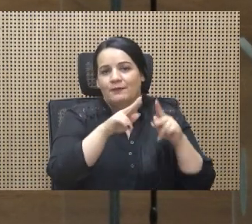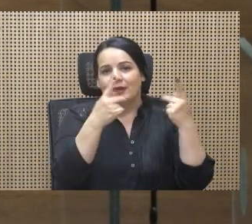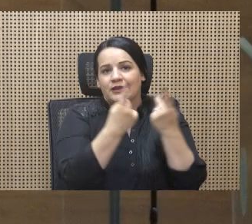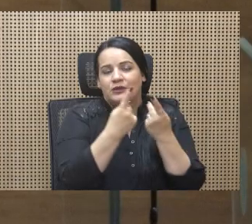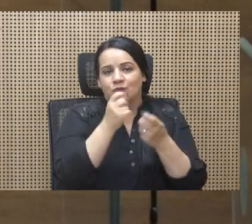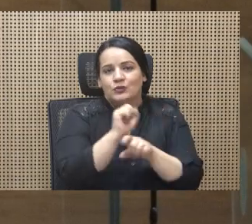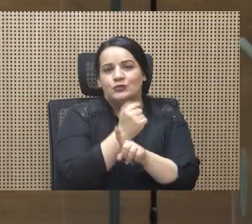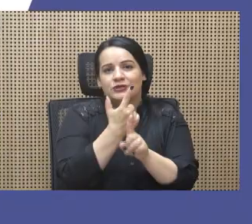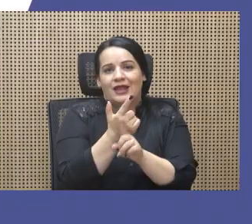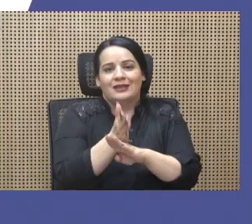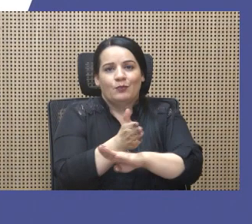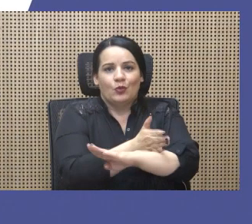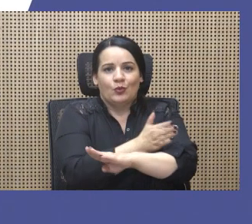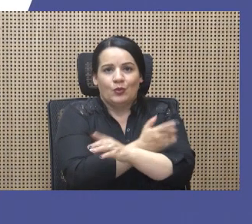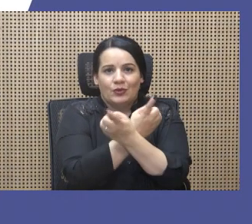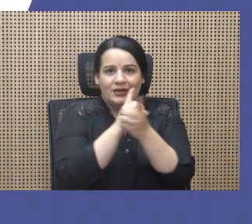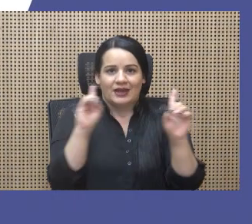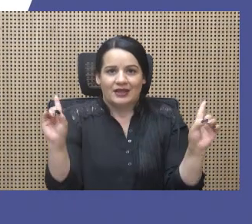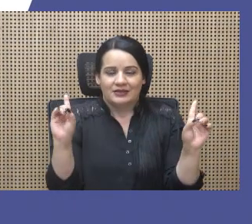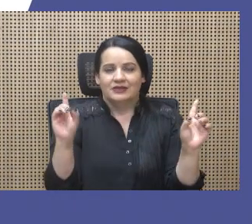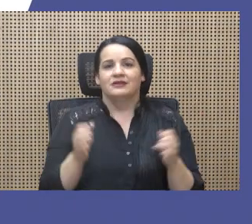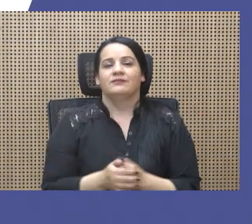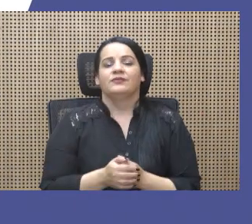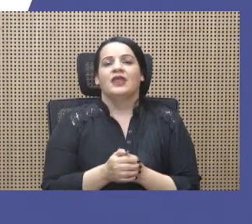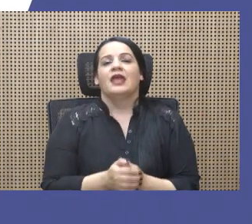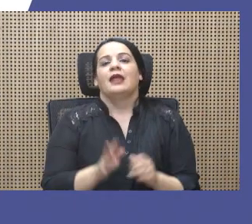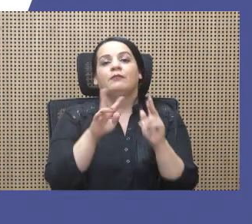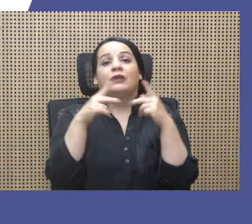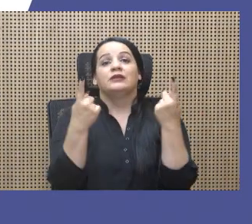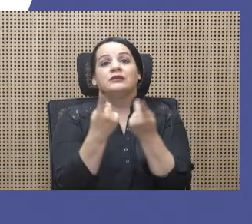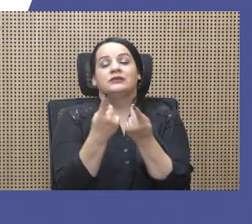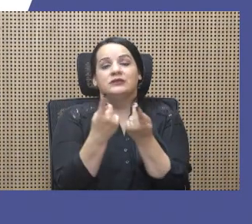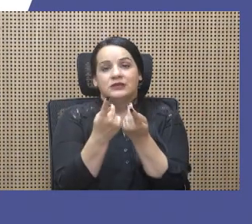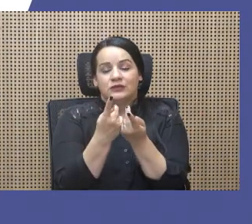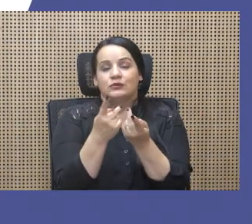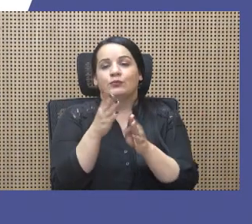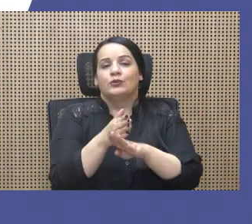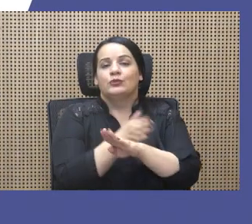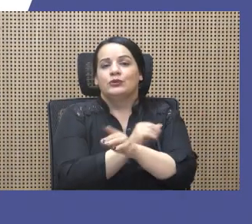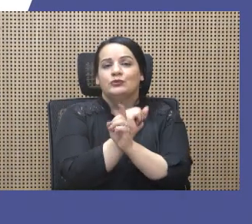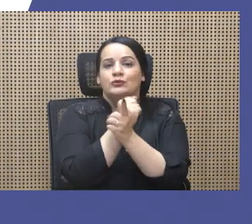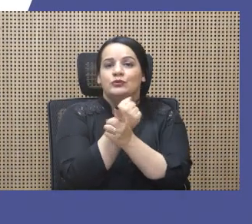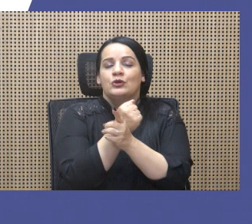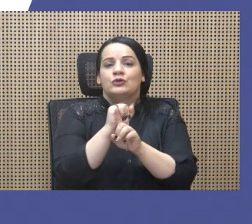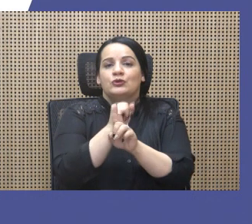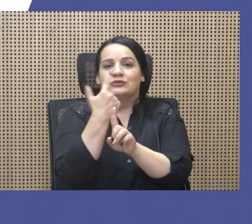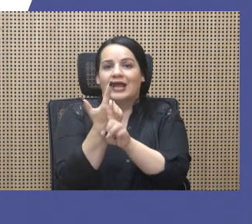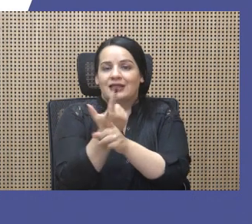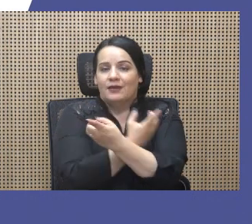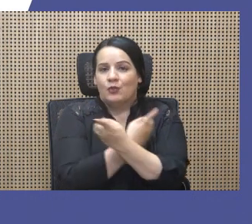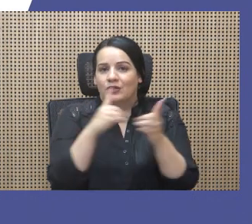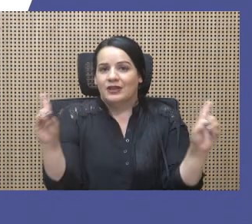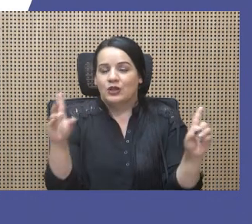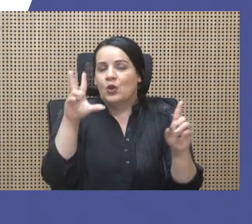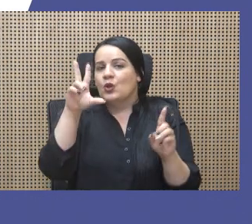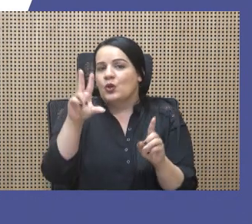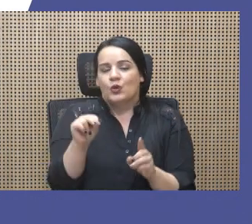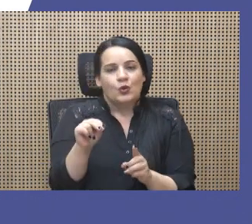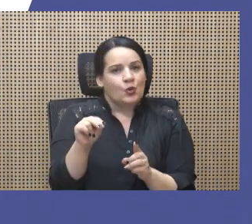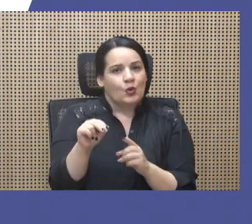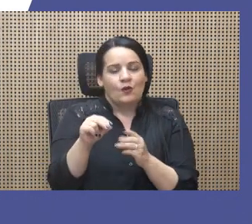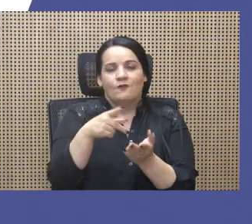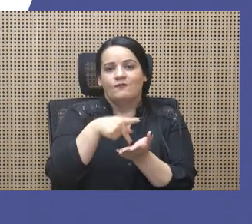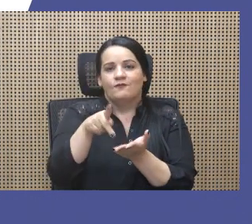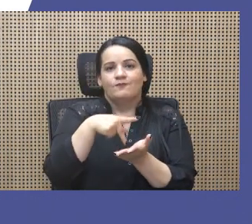fideicomiso el partido Progreso social democrático no financió su campaña electoral con financiamiento